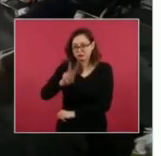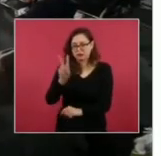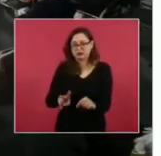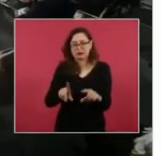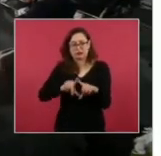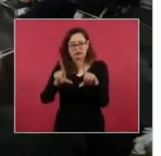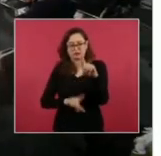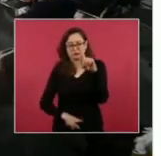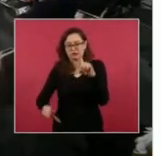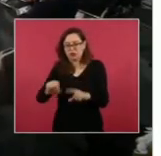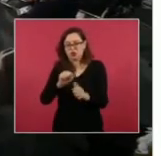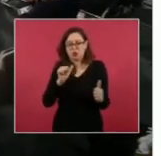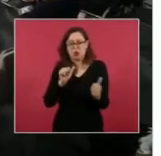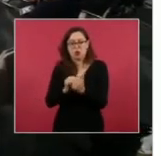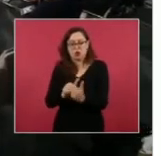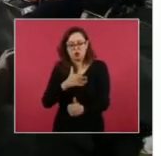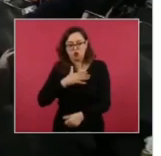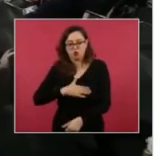medio